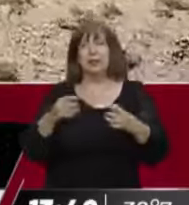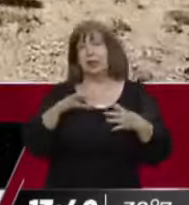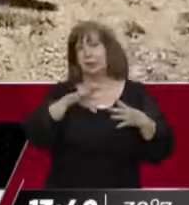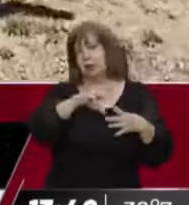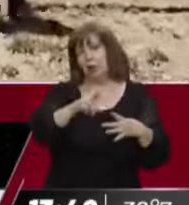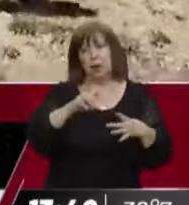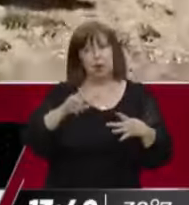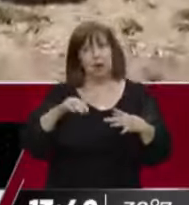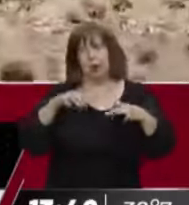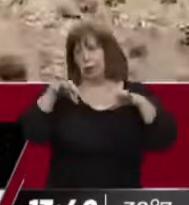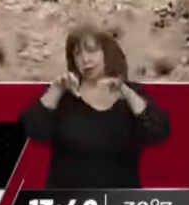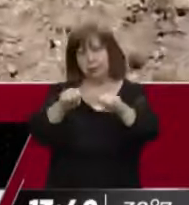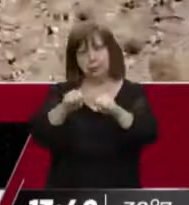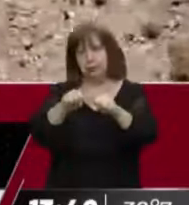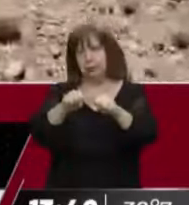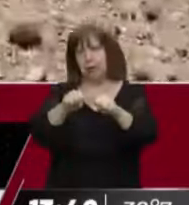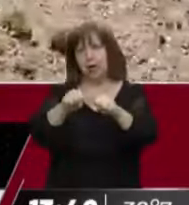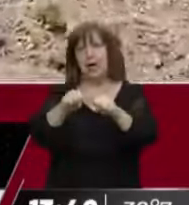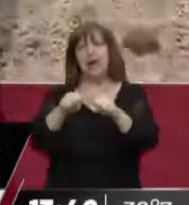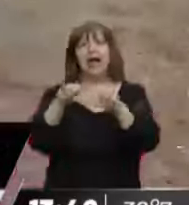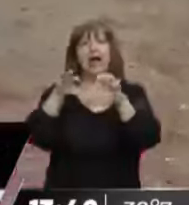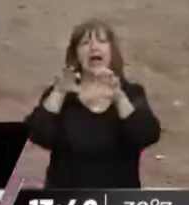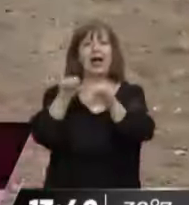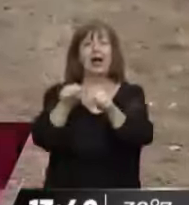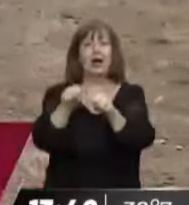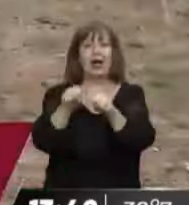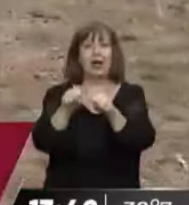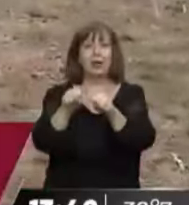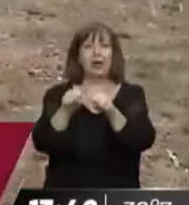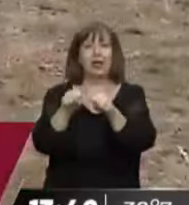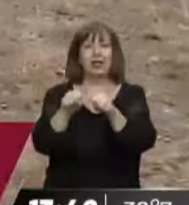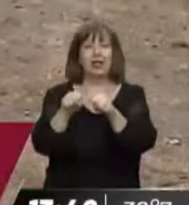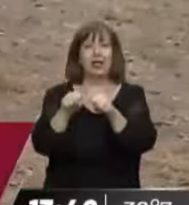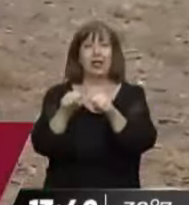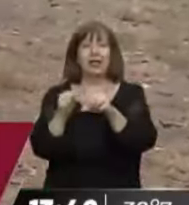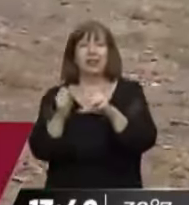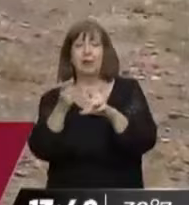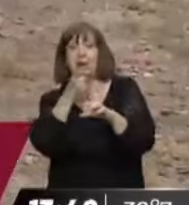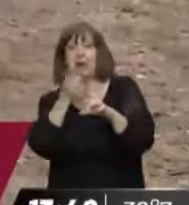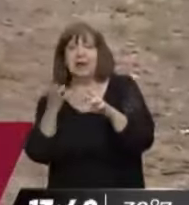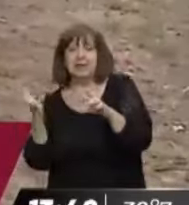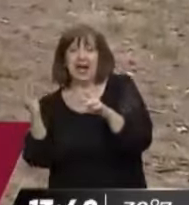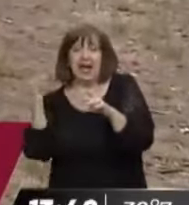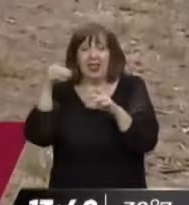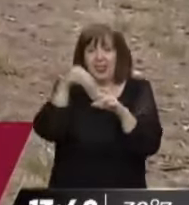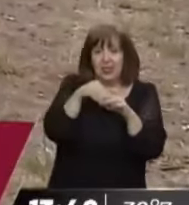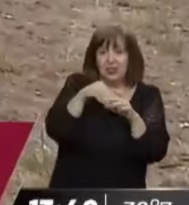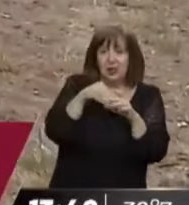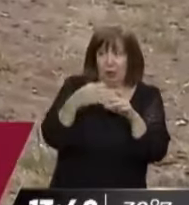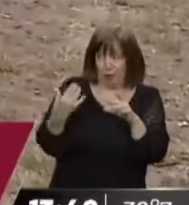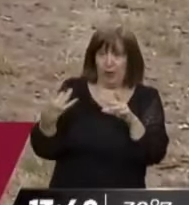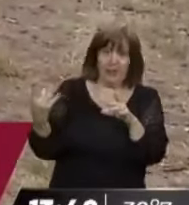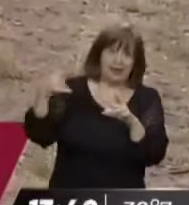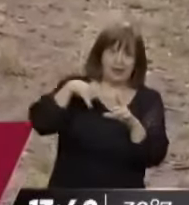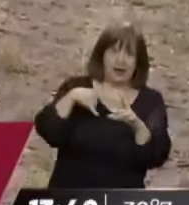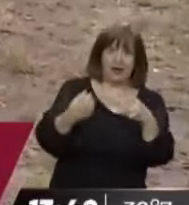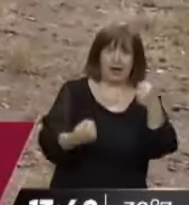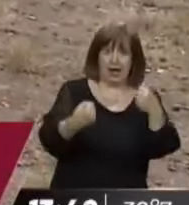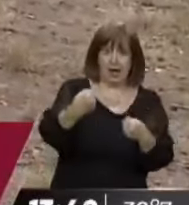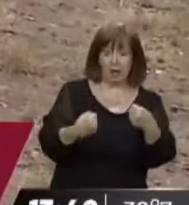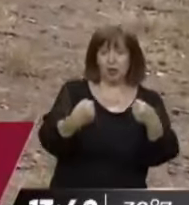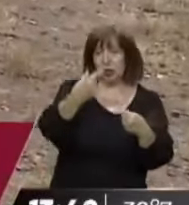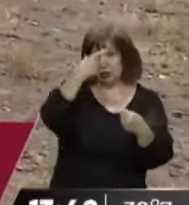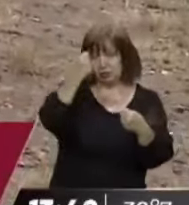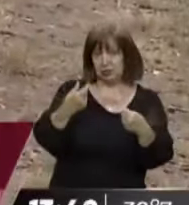robo, en primera instancia colgado de la camioneta, claro. Lo que nos dicen, luego se logra introducir al habitáculo, y allí pelea